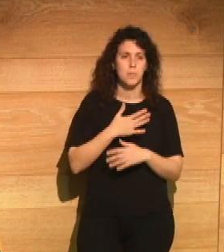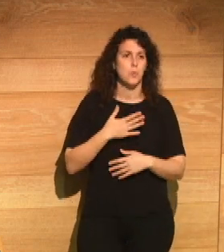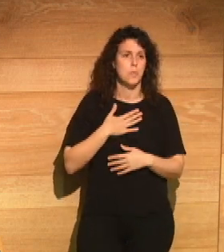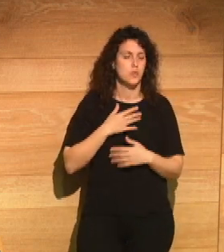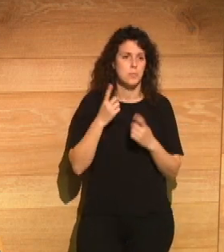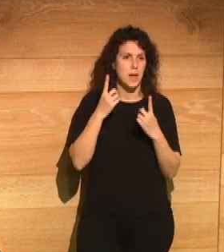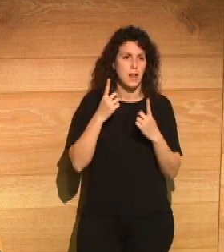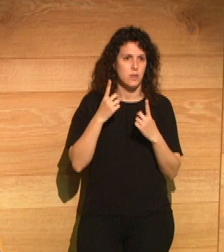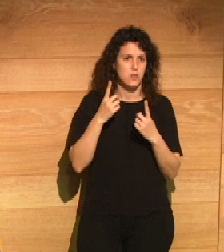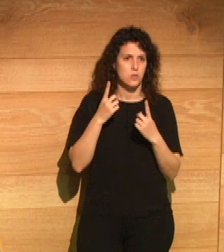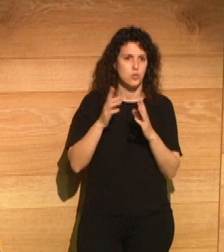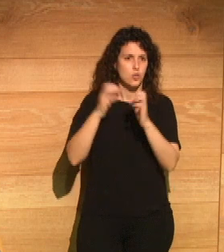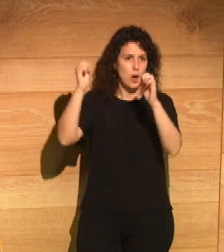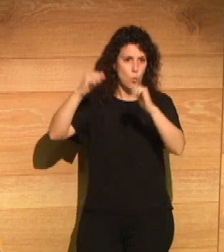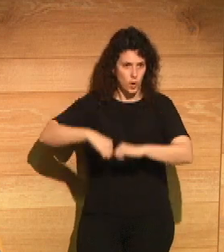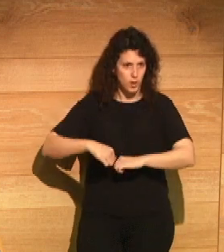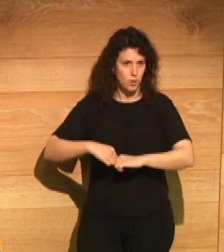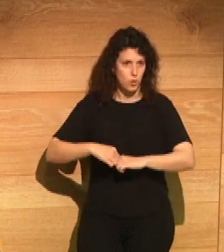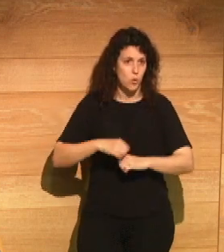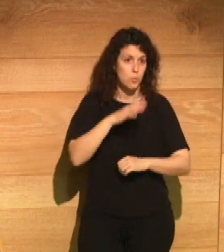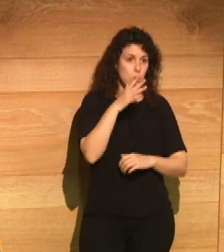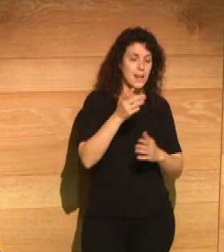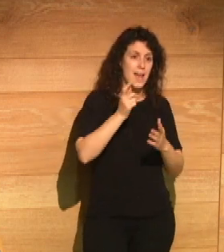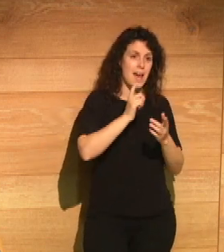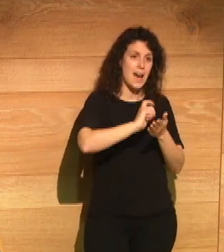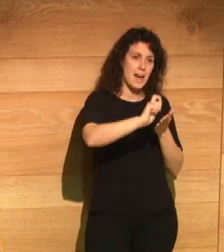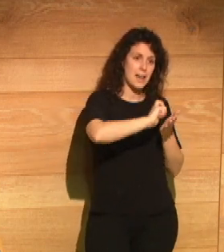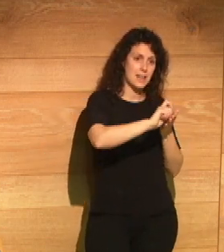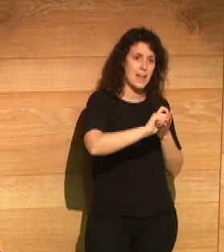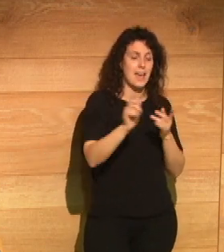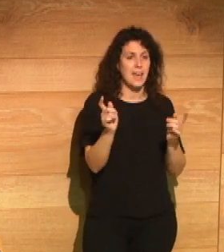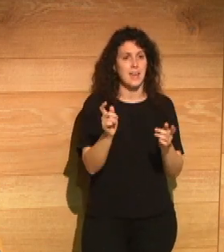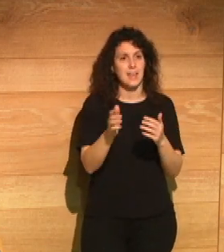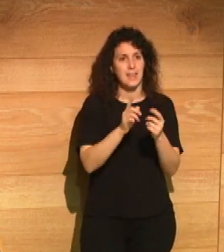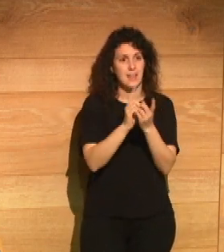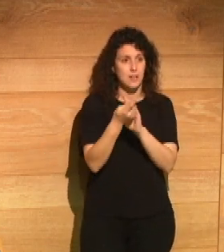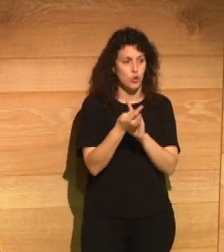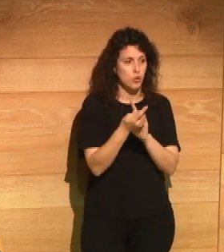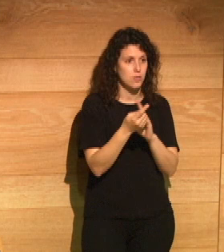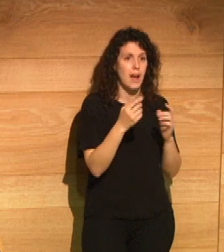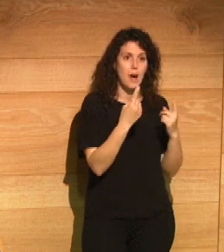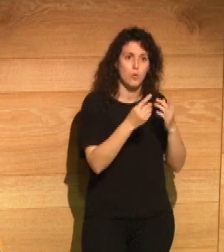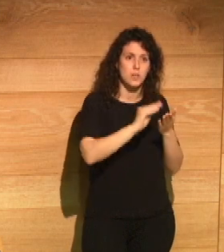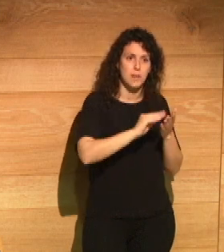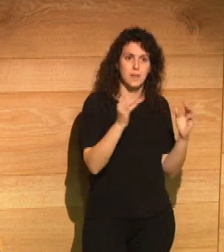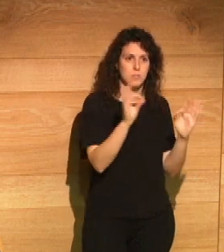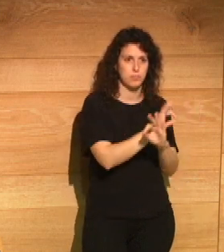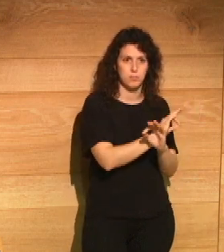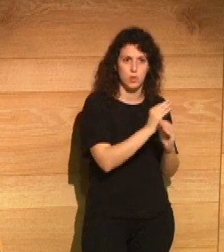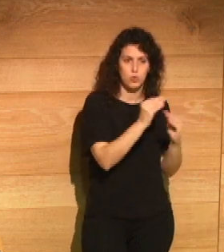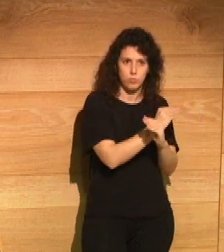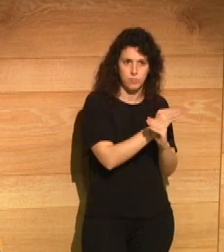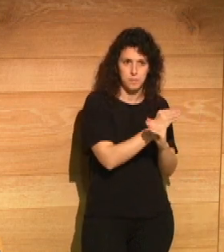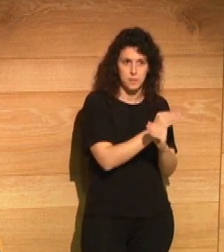veces no coincide el autor con el editor en querer que el título se mantenga. Yo sentía que ese era el